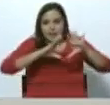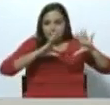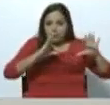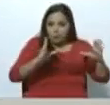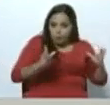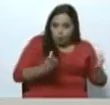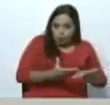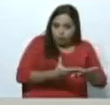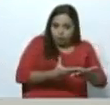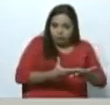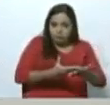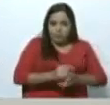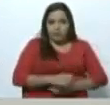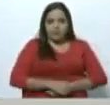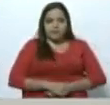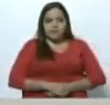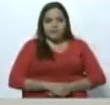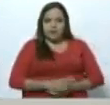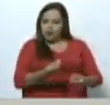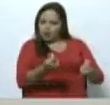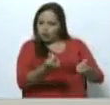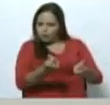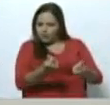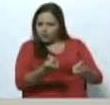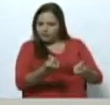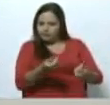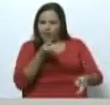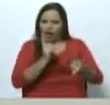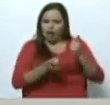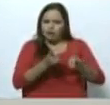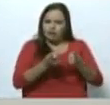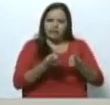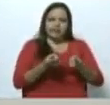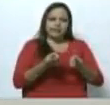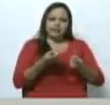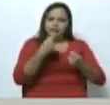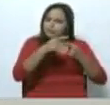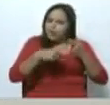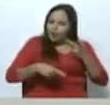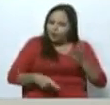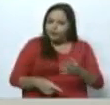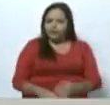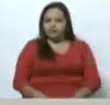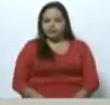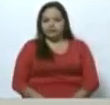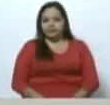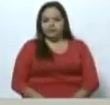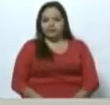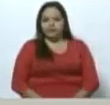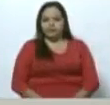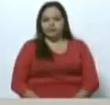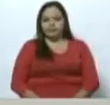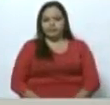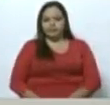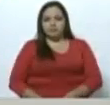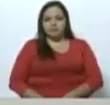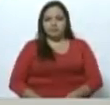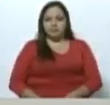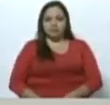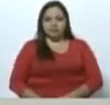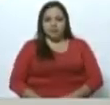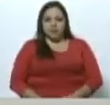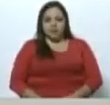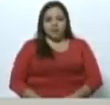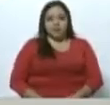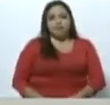el mundo, ¿no? En economía es una de las pocas cosas donde no tengo nada en contra de los economistas,